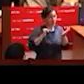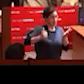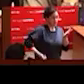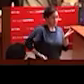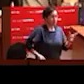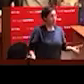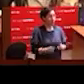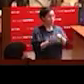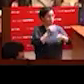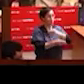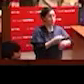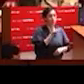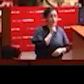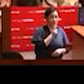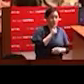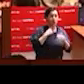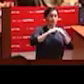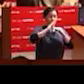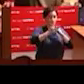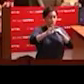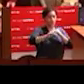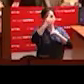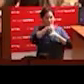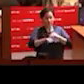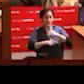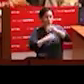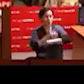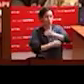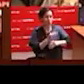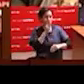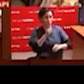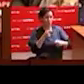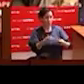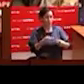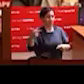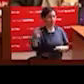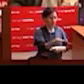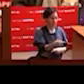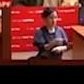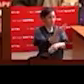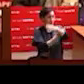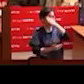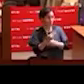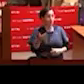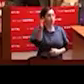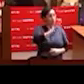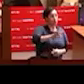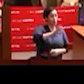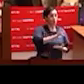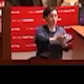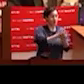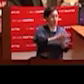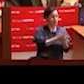que depende cómo se utilice Y cómo utilices el tono sabrás si estás diciendo peyorativamente discapacitado o si estás